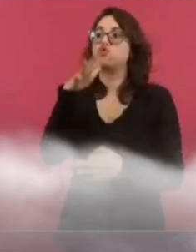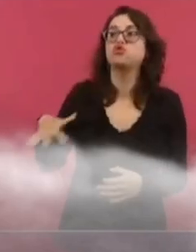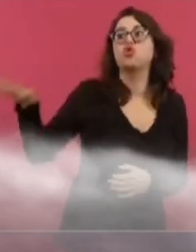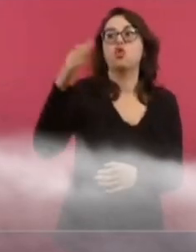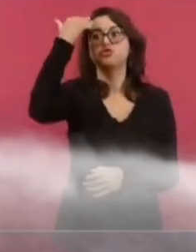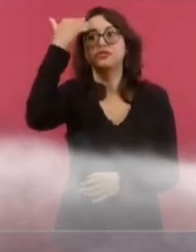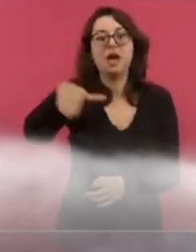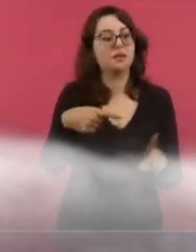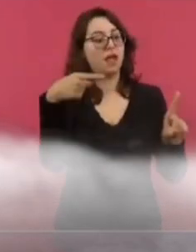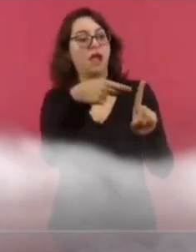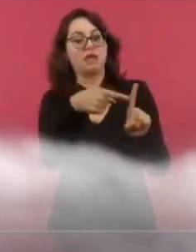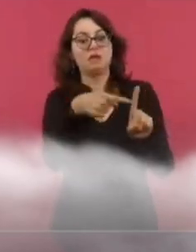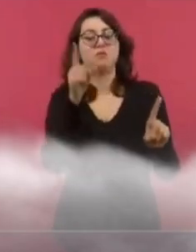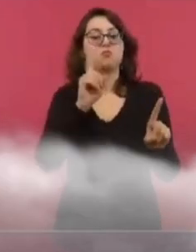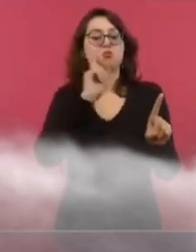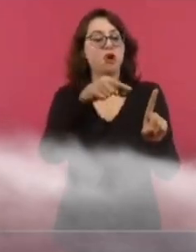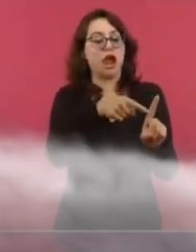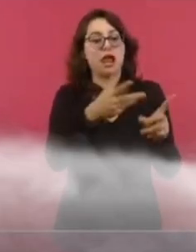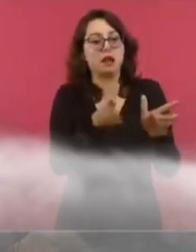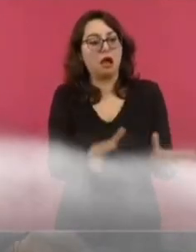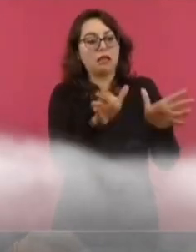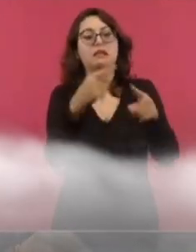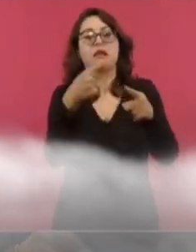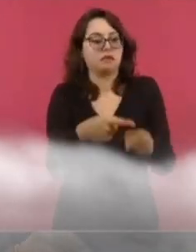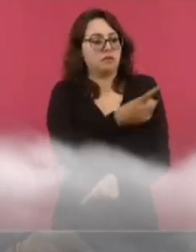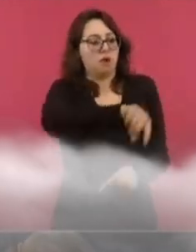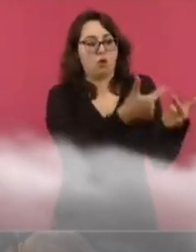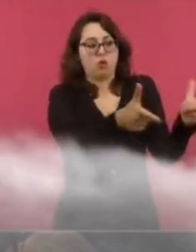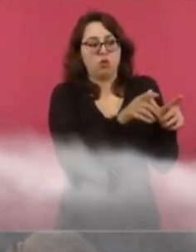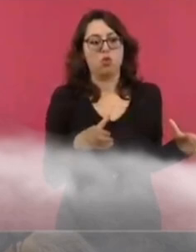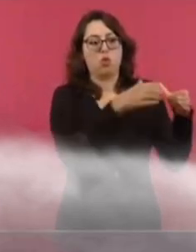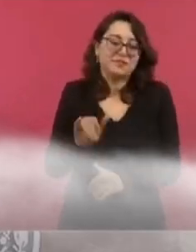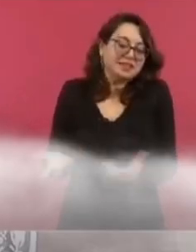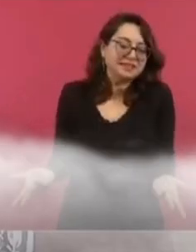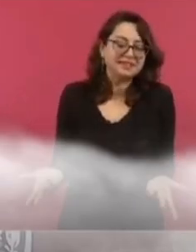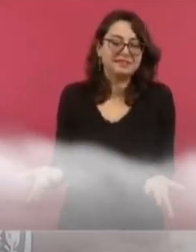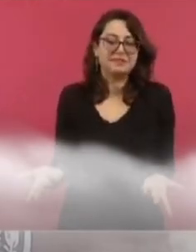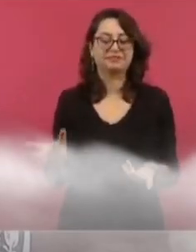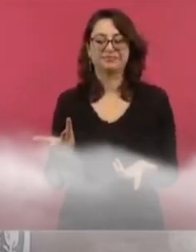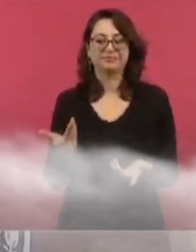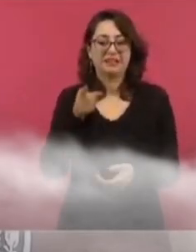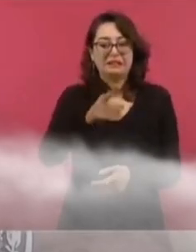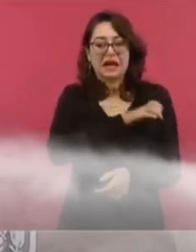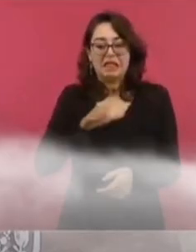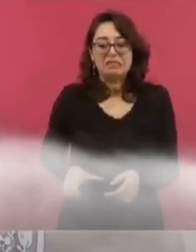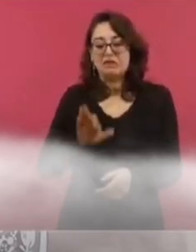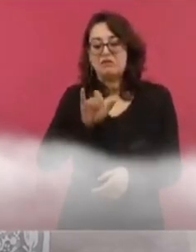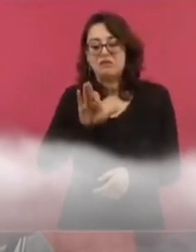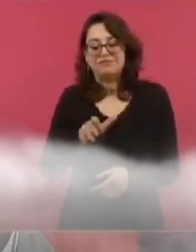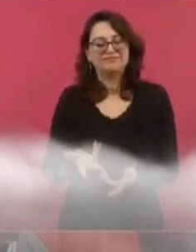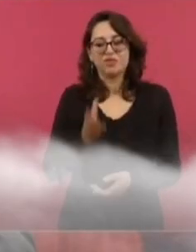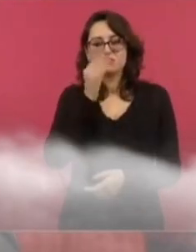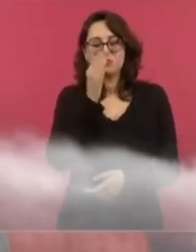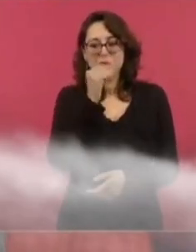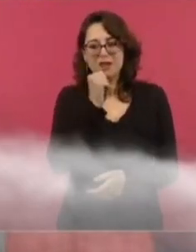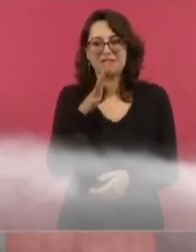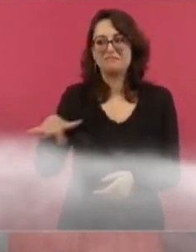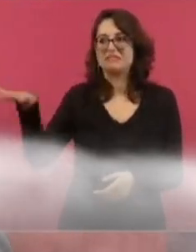impulsaron, como lo hubiesen hecho con cualquier hombre, y que necesitaban engañar,